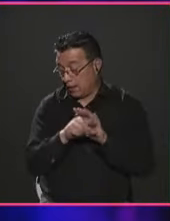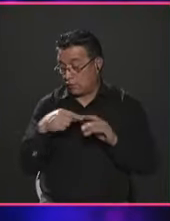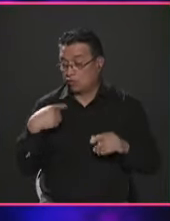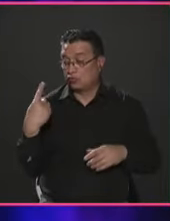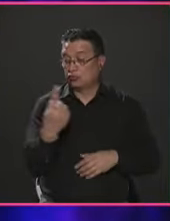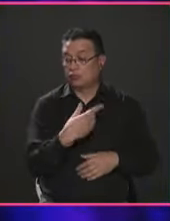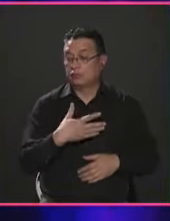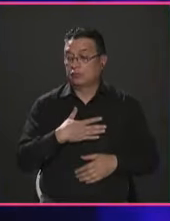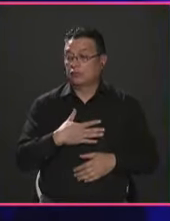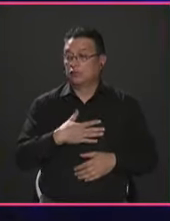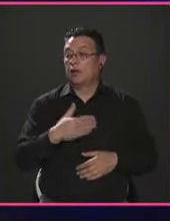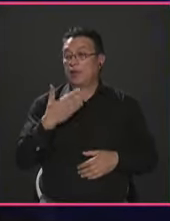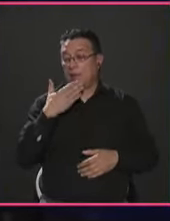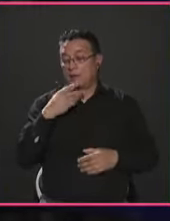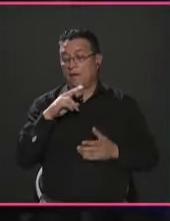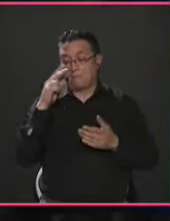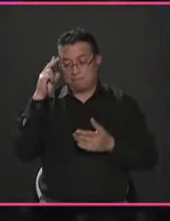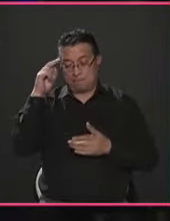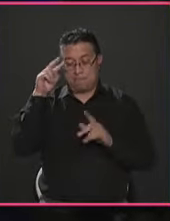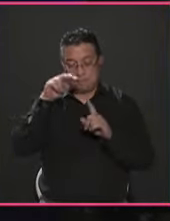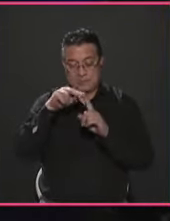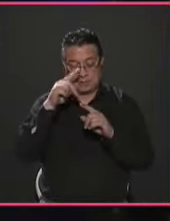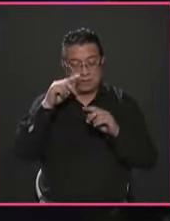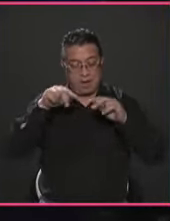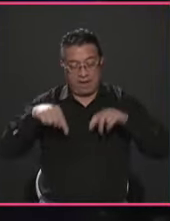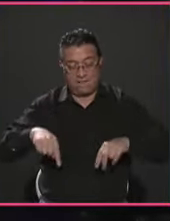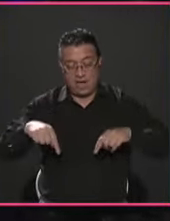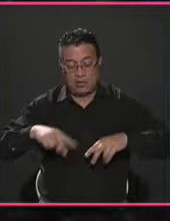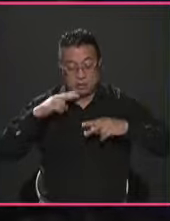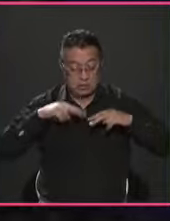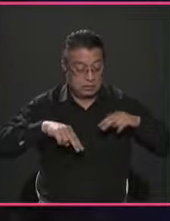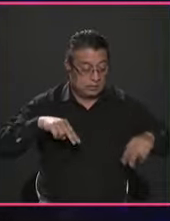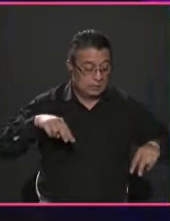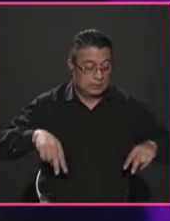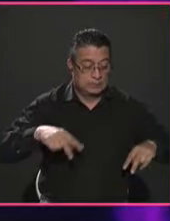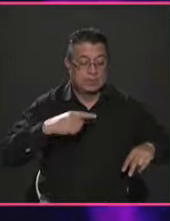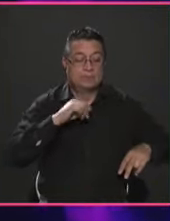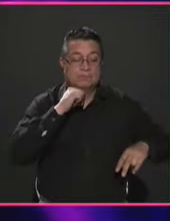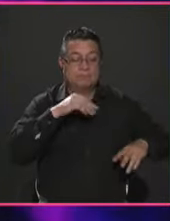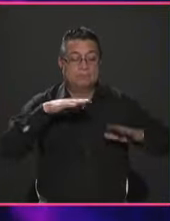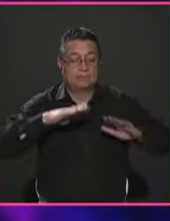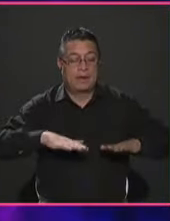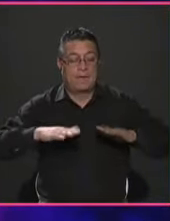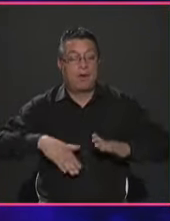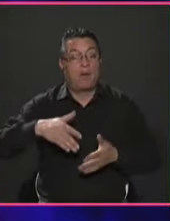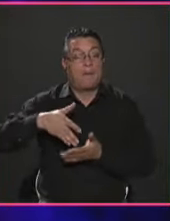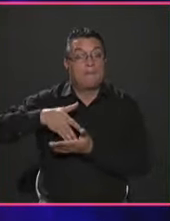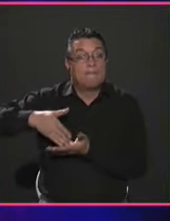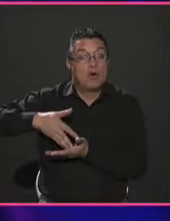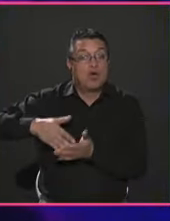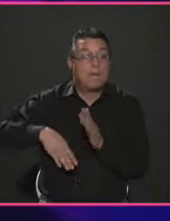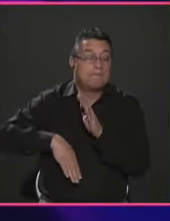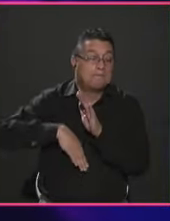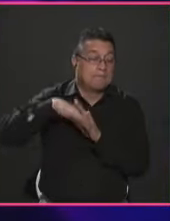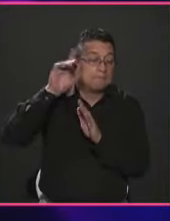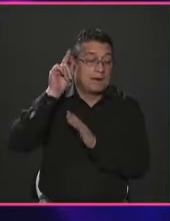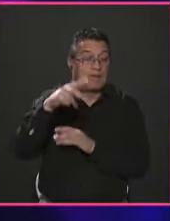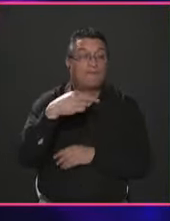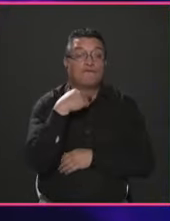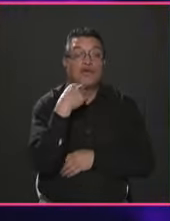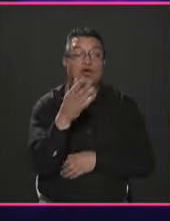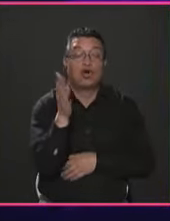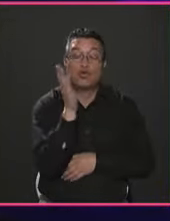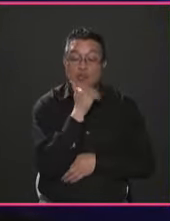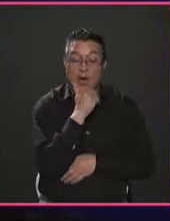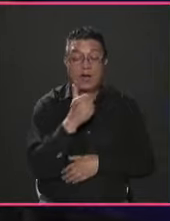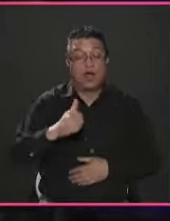nosotros sino que realmente pensamos hacia abajo a quienes no tienen este privilegio Quienes son más vulnerables Quienes no tienen voz Quienes no pueden operar